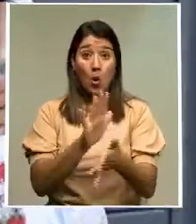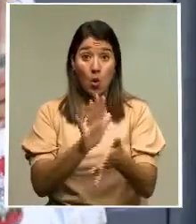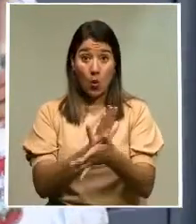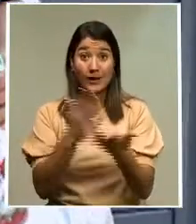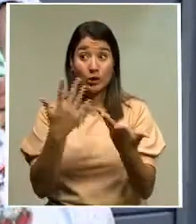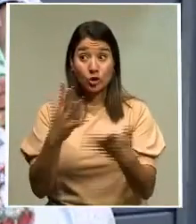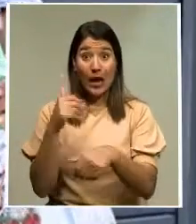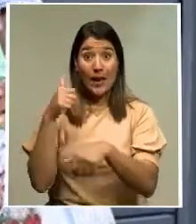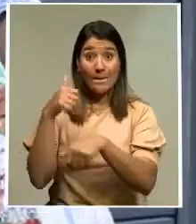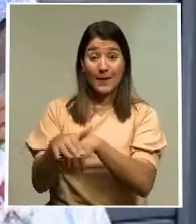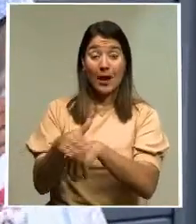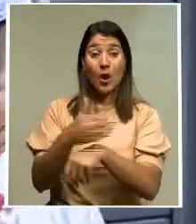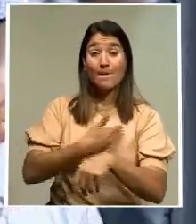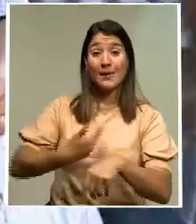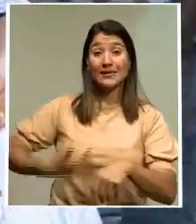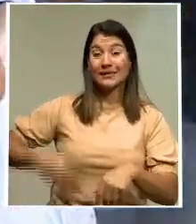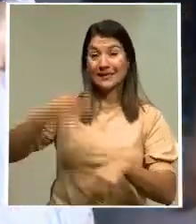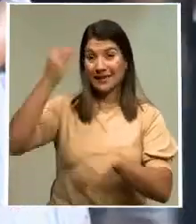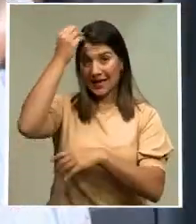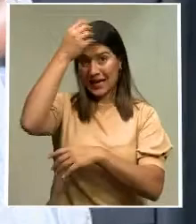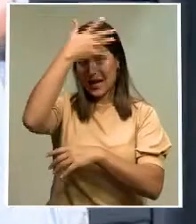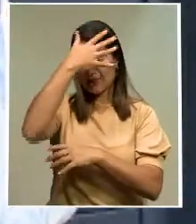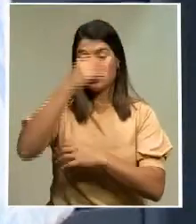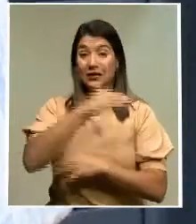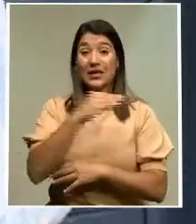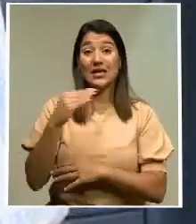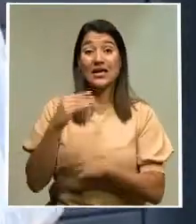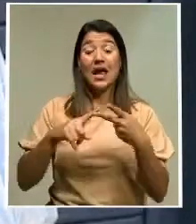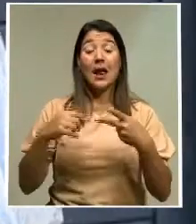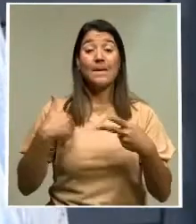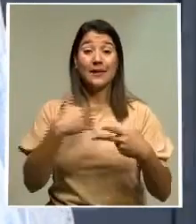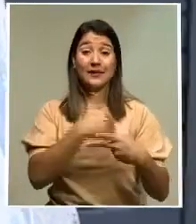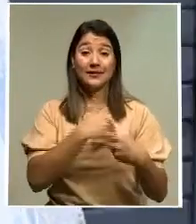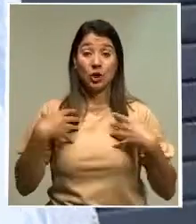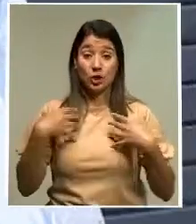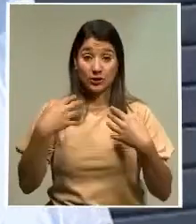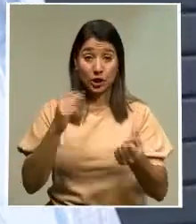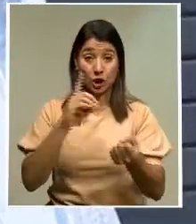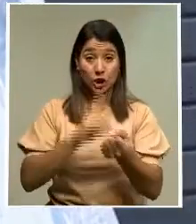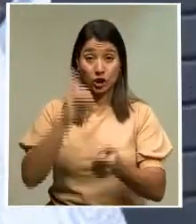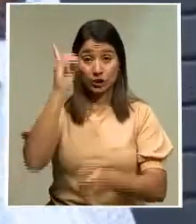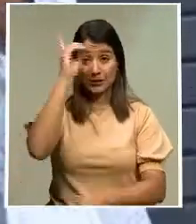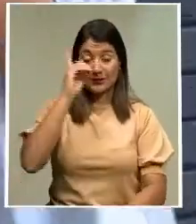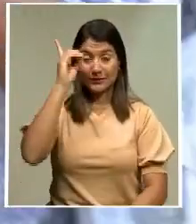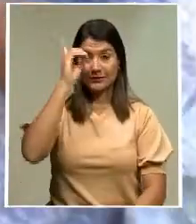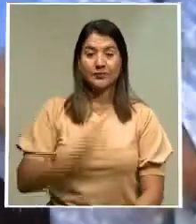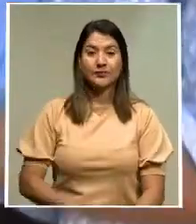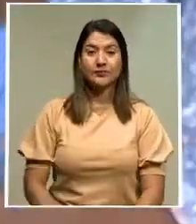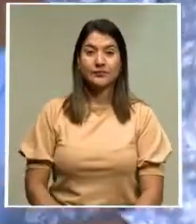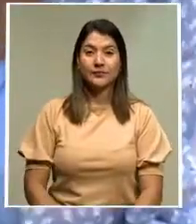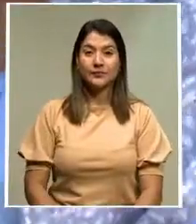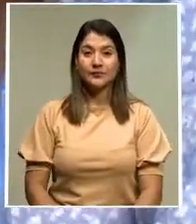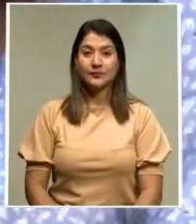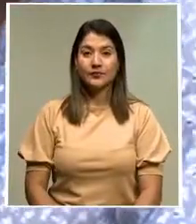enviado directamente al presidente Carlos Alvarado y al ministro de Salud, Daniel Salas.